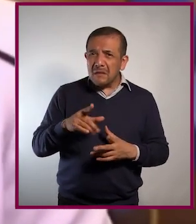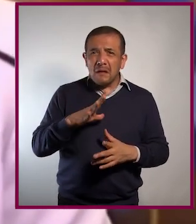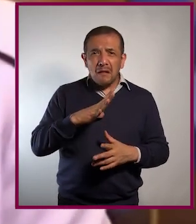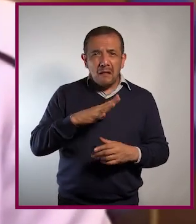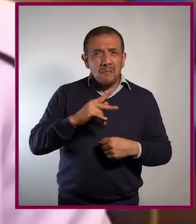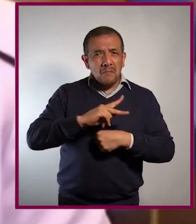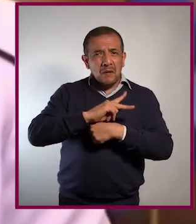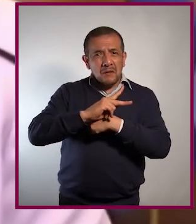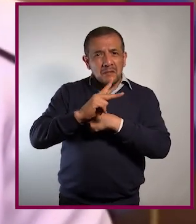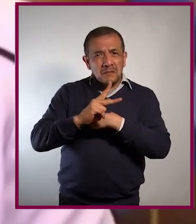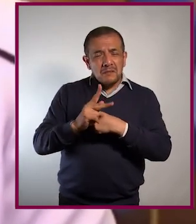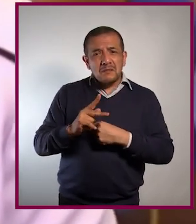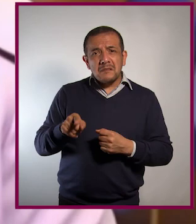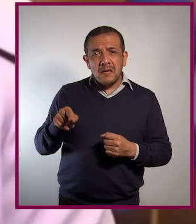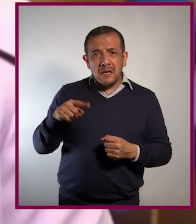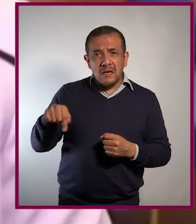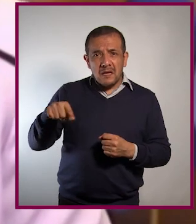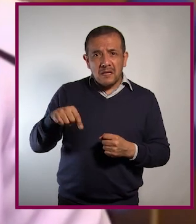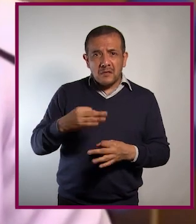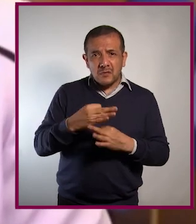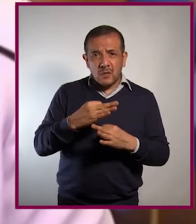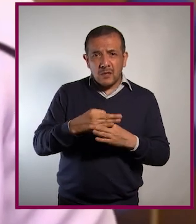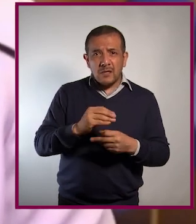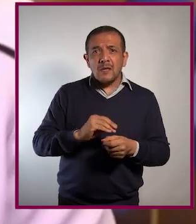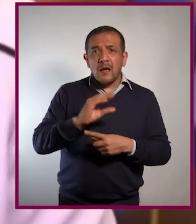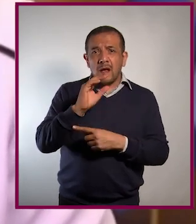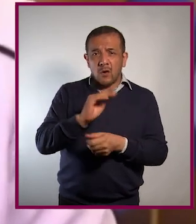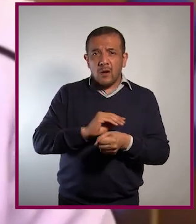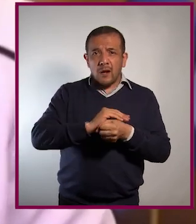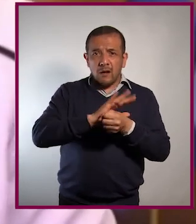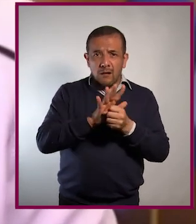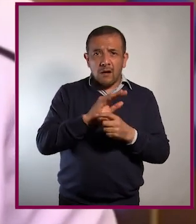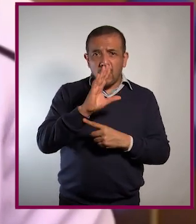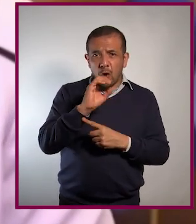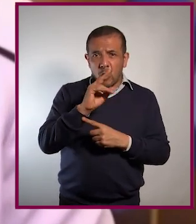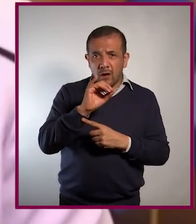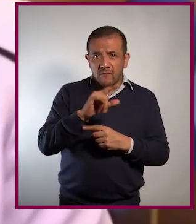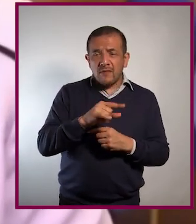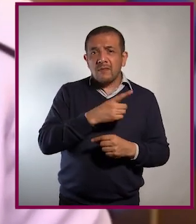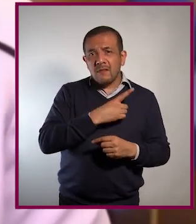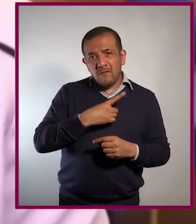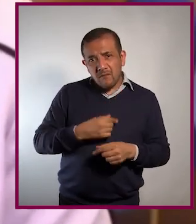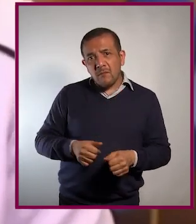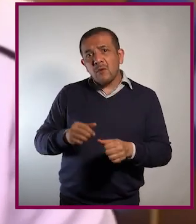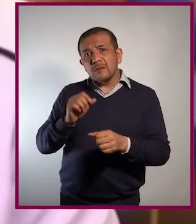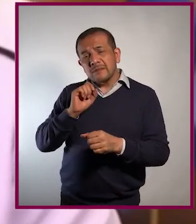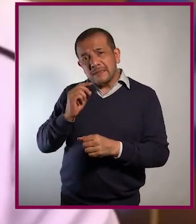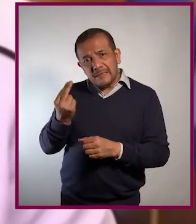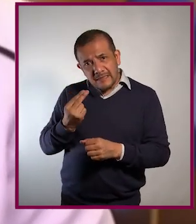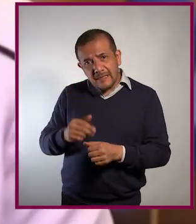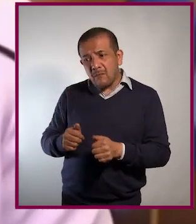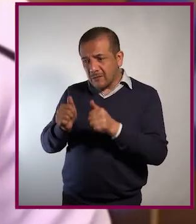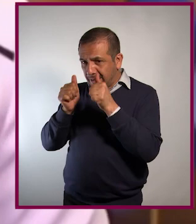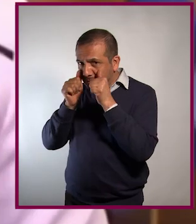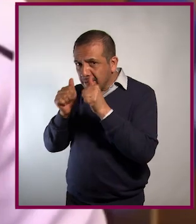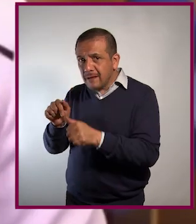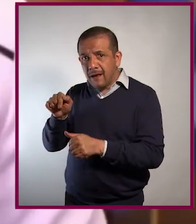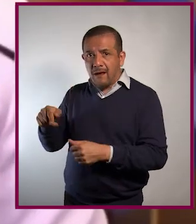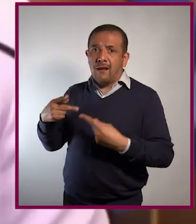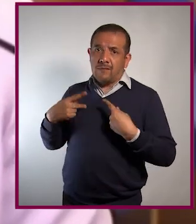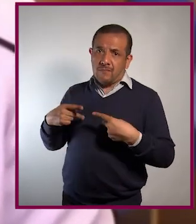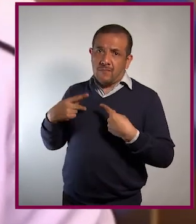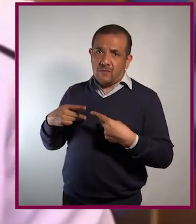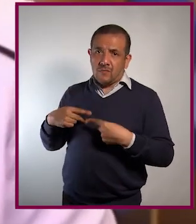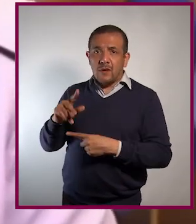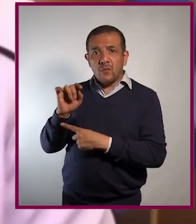también se han visto afectados durante la pandemia. Necesitamos mejorar el desempeño, necesitamos analizar